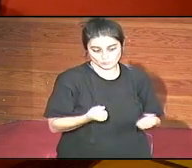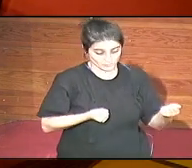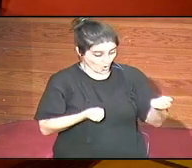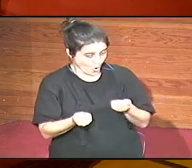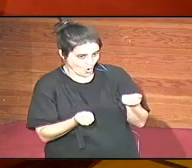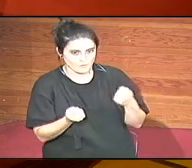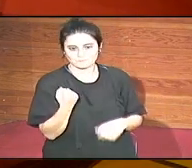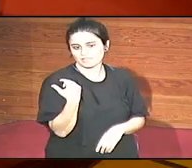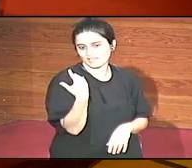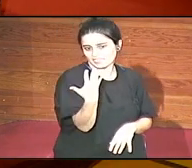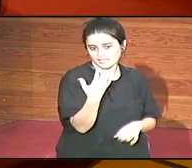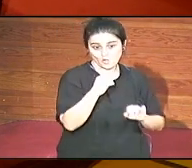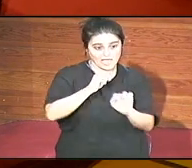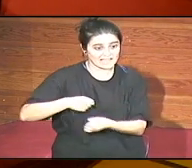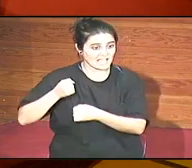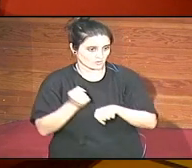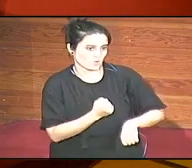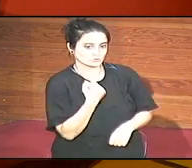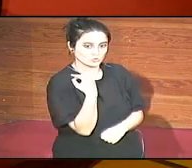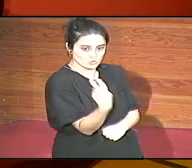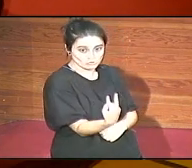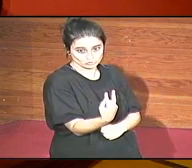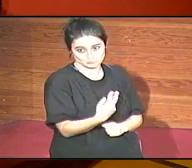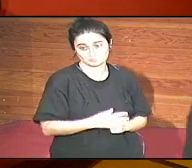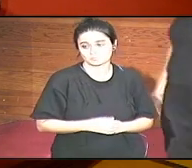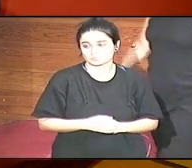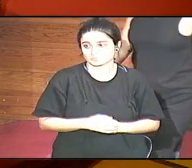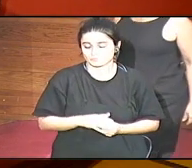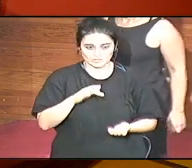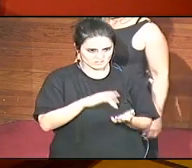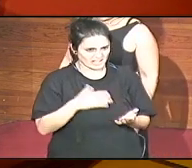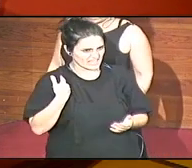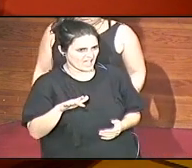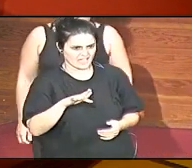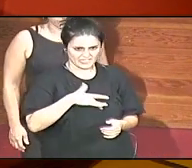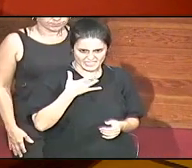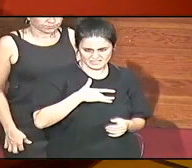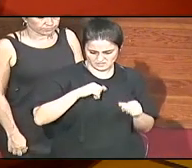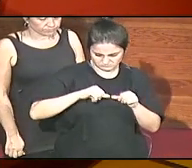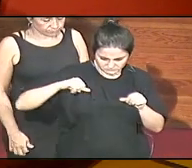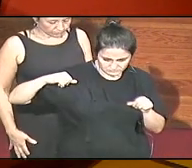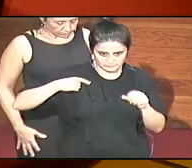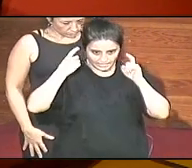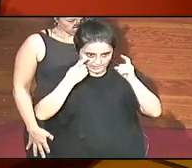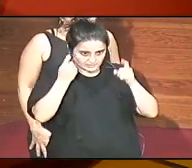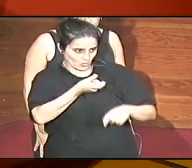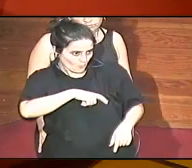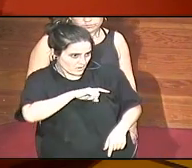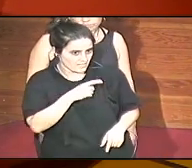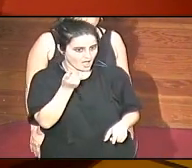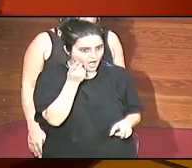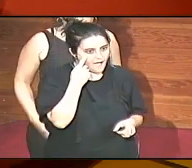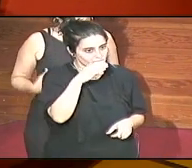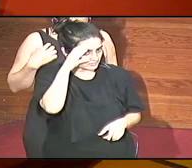5-2 acá nomás y que llevaban los días intentando que las autoridades les hicieran caso les